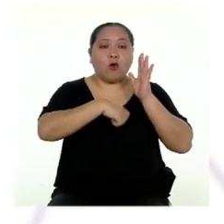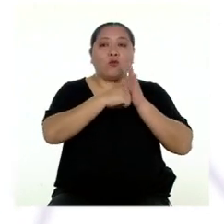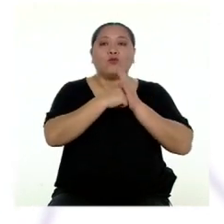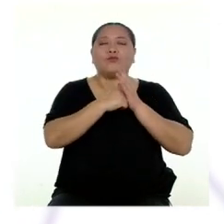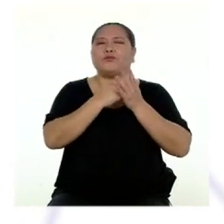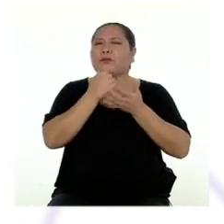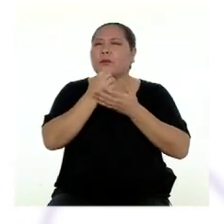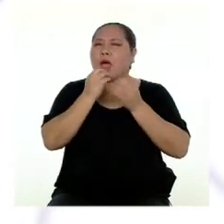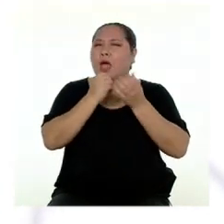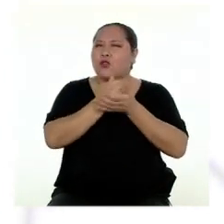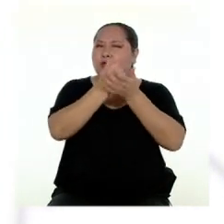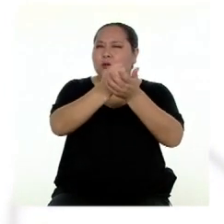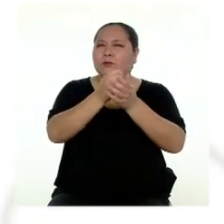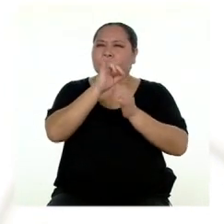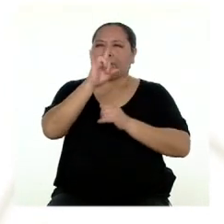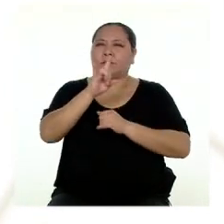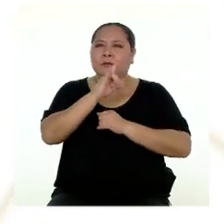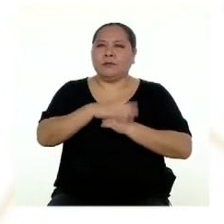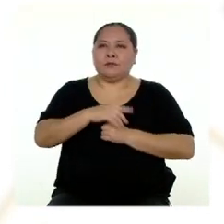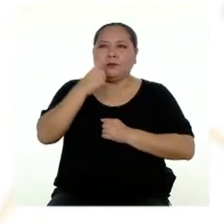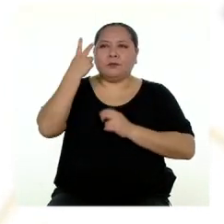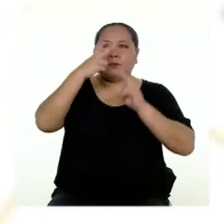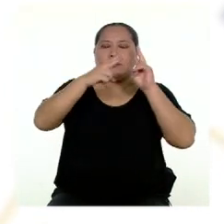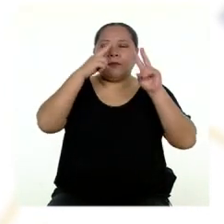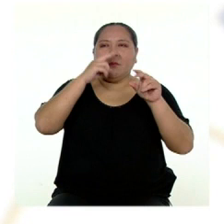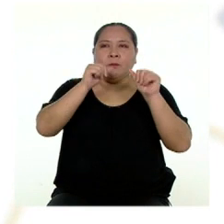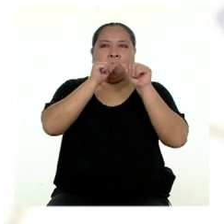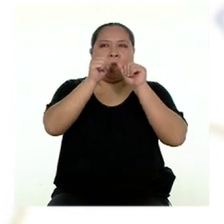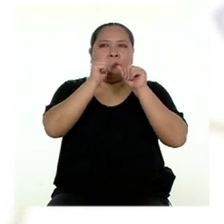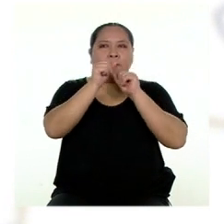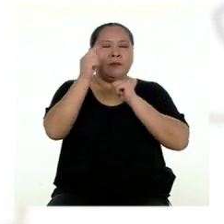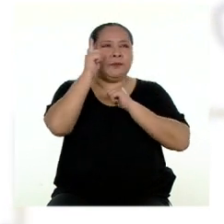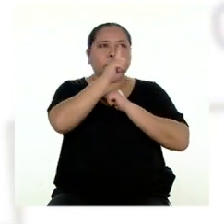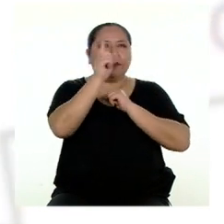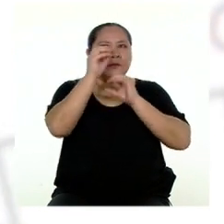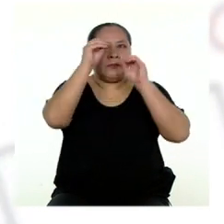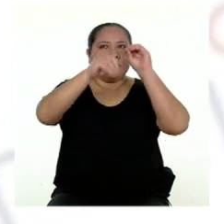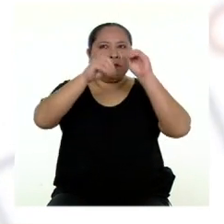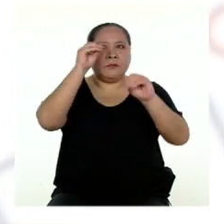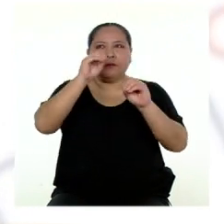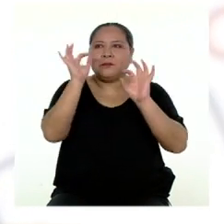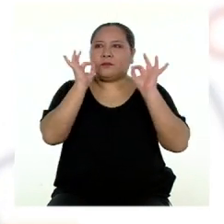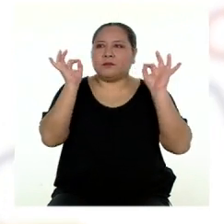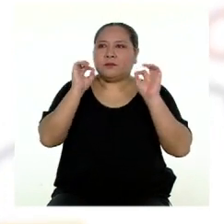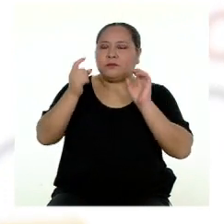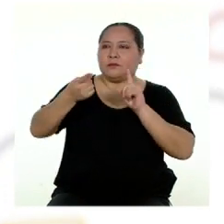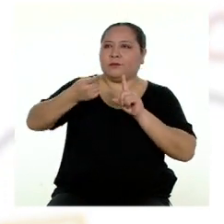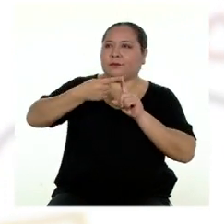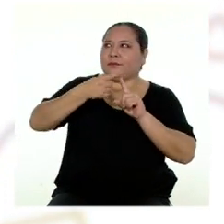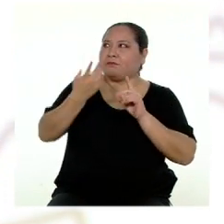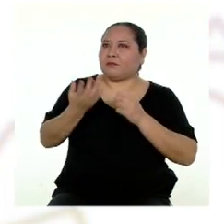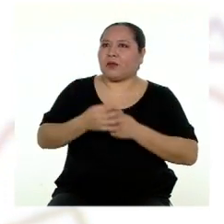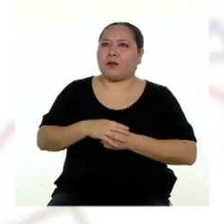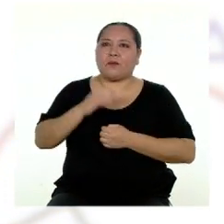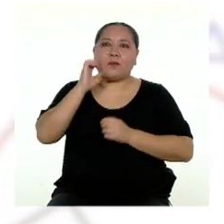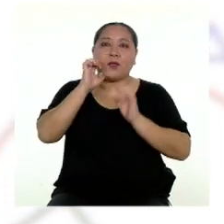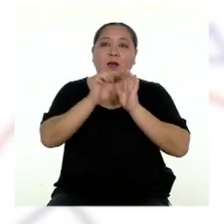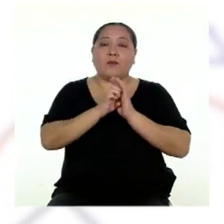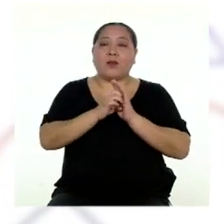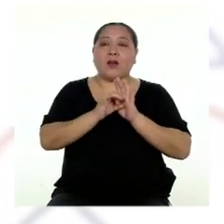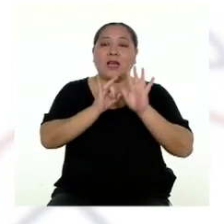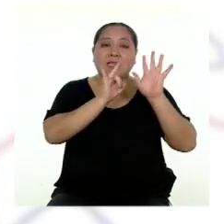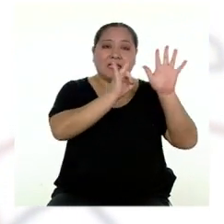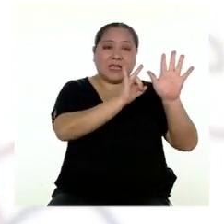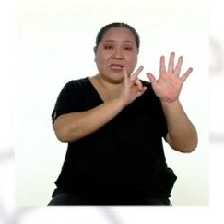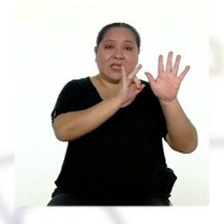utiliza en matemática. ¿Has notado que hay números a los que no le hemos puesto ningún signo? ¿Ningún signo? ¿Como el 7 del inicio